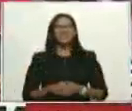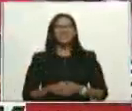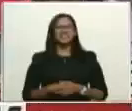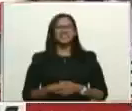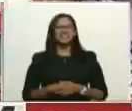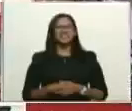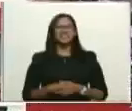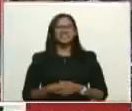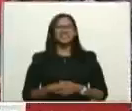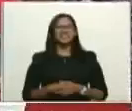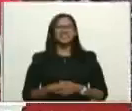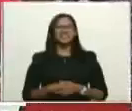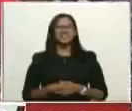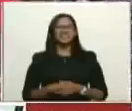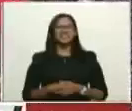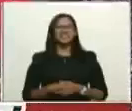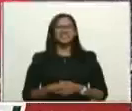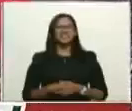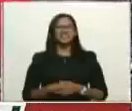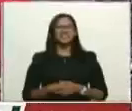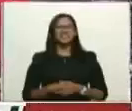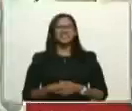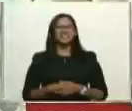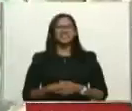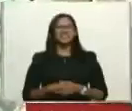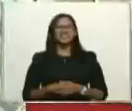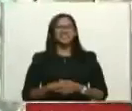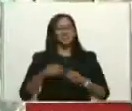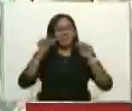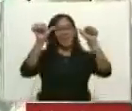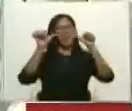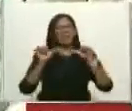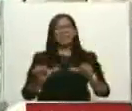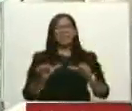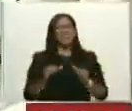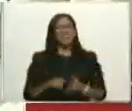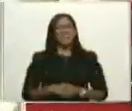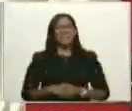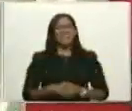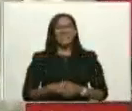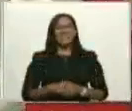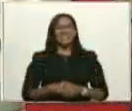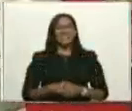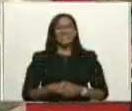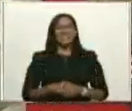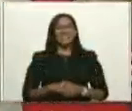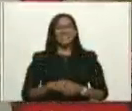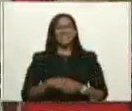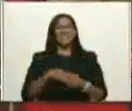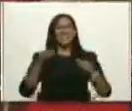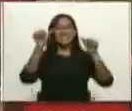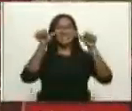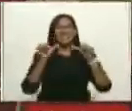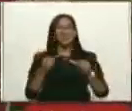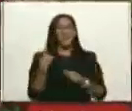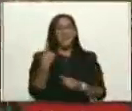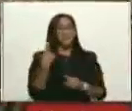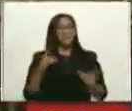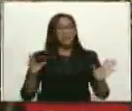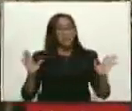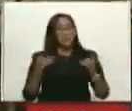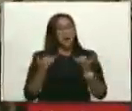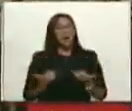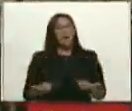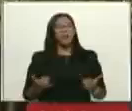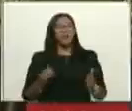No, bueno, nos toca cartelera, presidente. ¿Cartelera? Claro, te tiene, bueno, que ayudarnos. Me siento por aquí. Nos toca aquí en la cartelera, no me vaya a dejar solo ahora, porque...